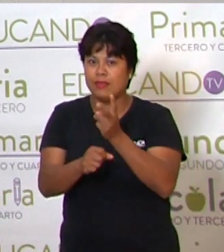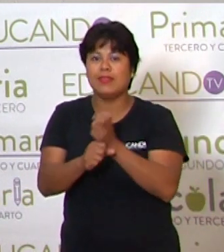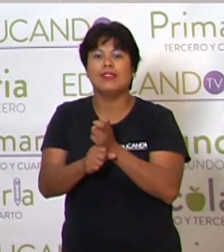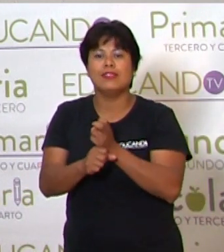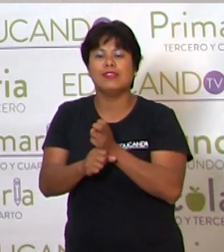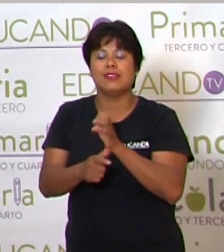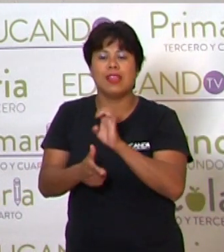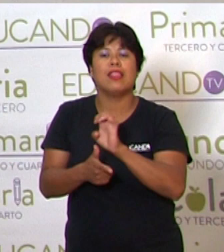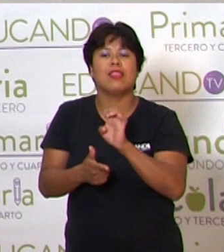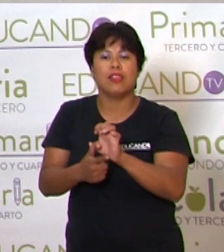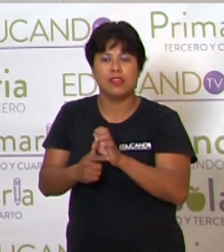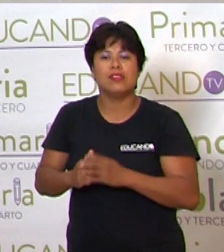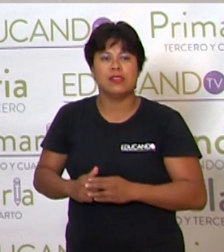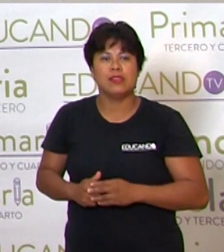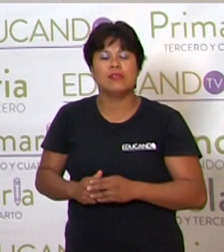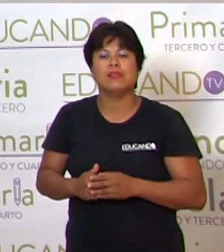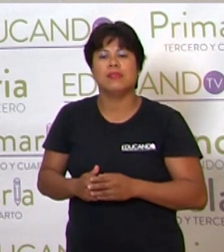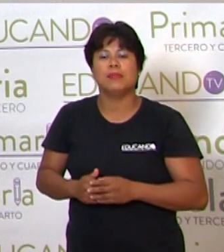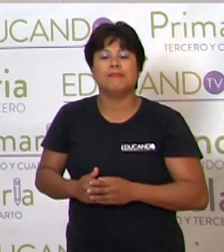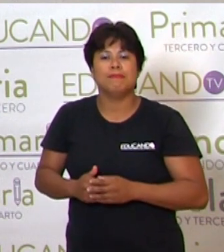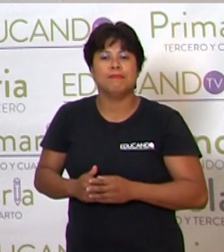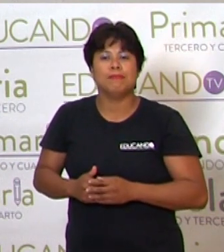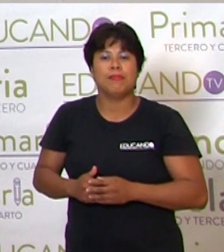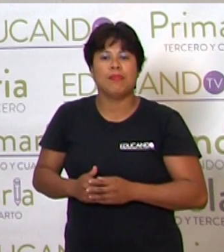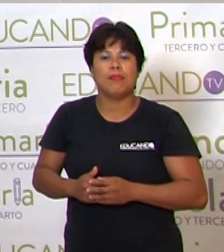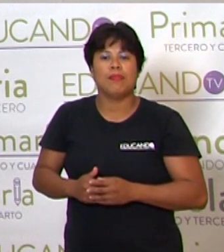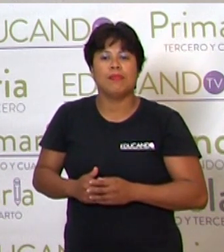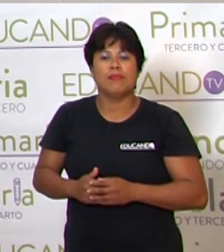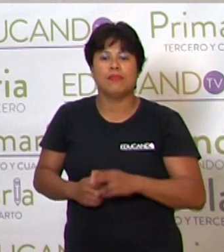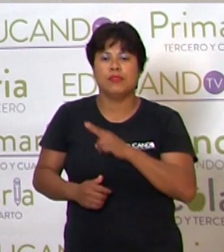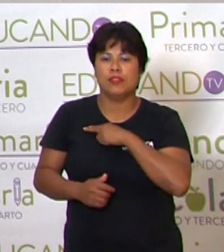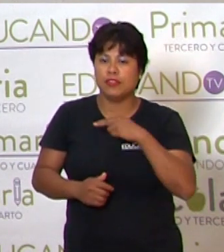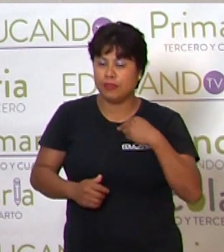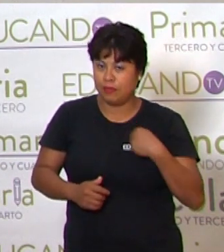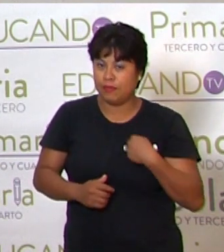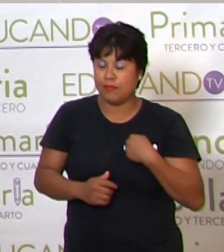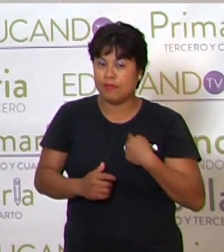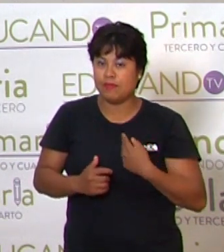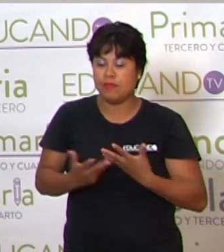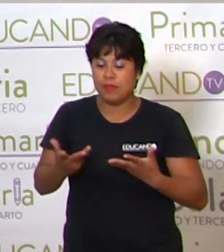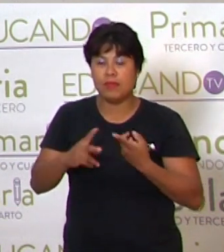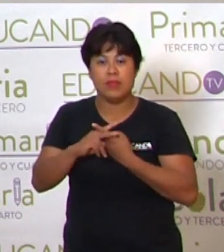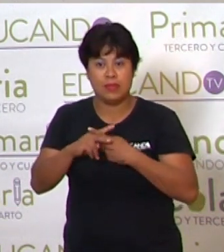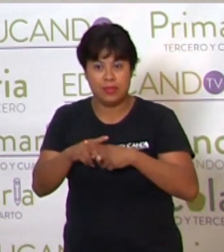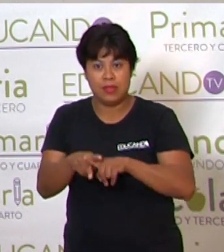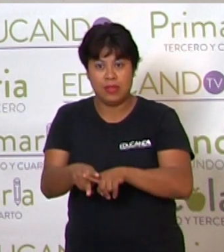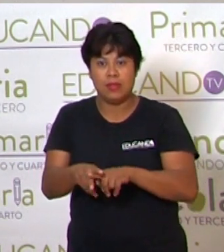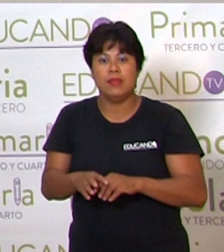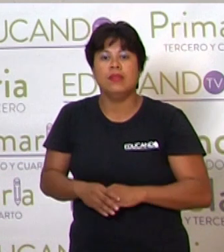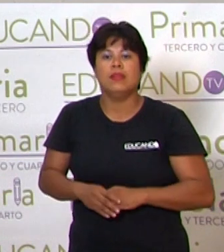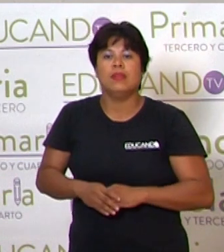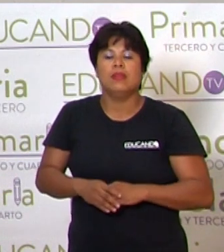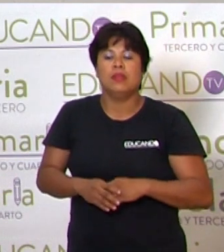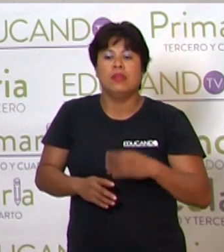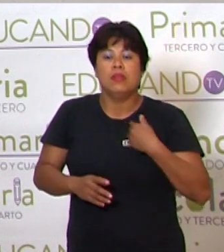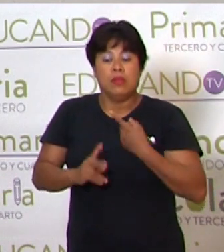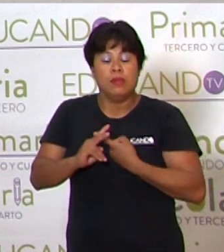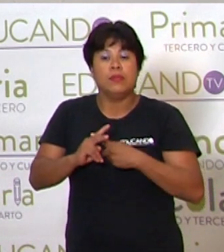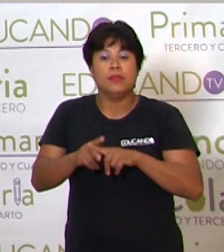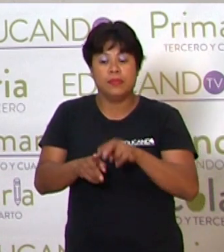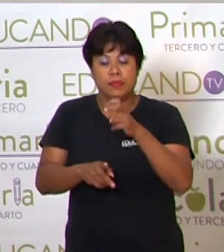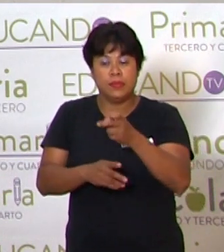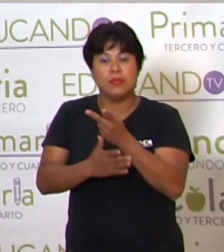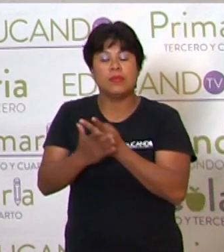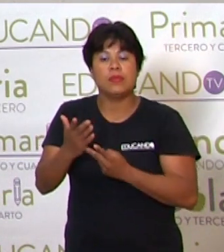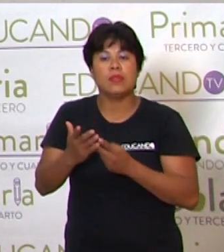invitaciones, entonces pues vamos a iniciar. Voy a iniciar este